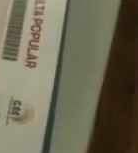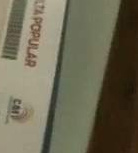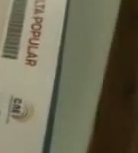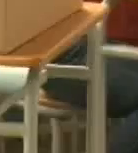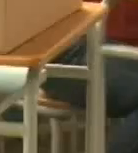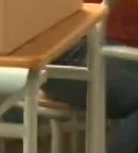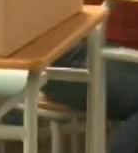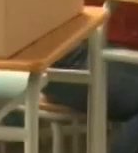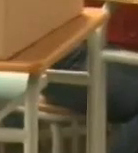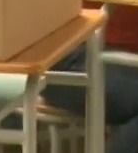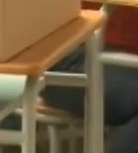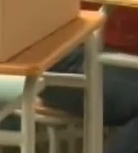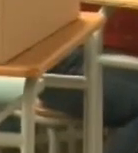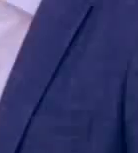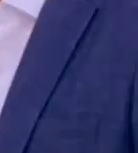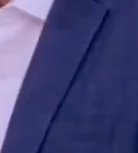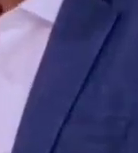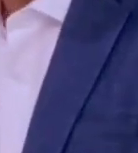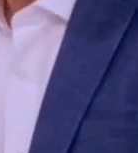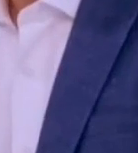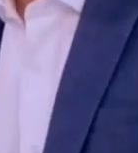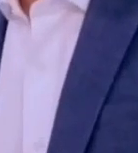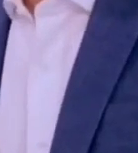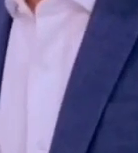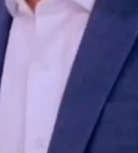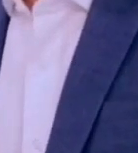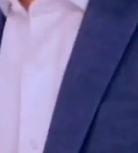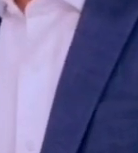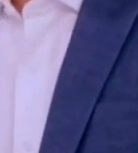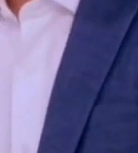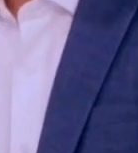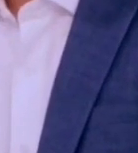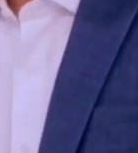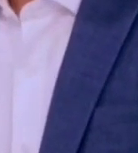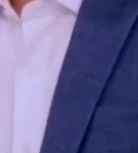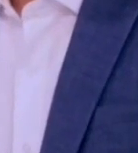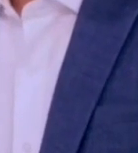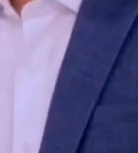aspirantes a dignidades en el proceso. Primera Impresión, con Eduardo Calife.